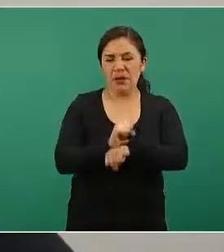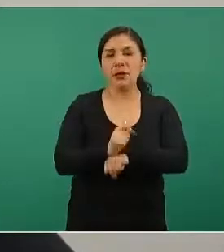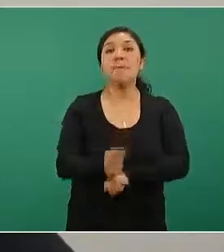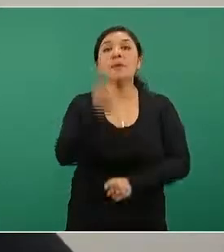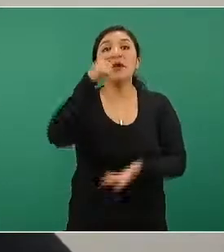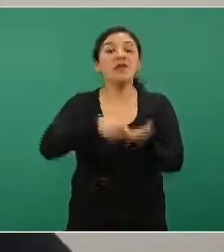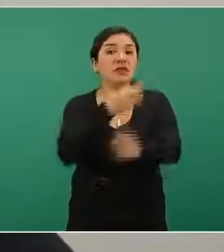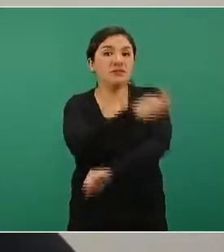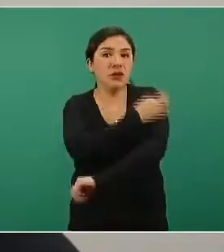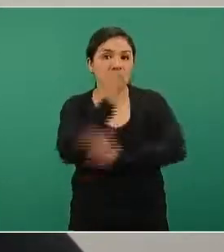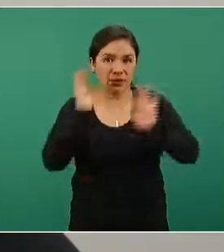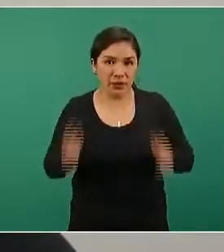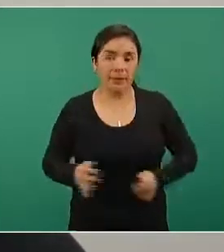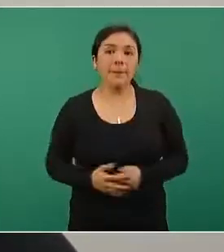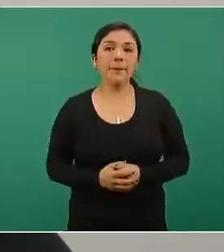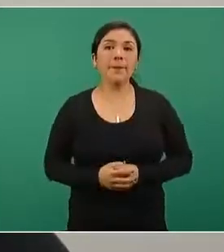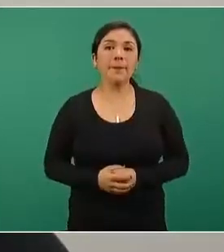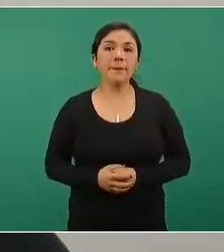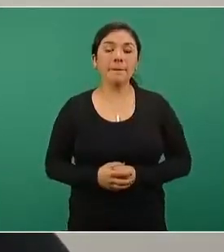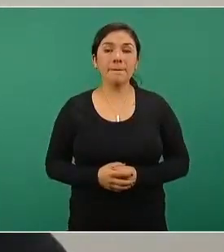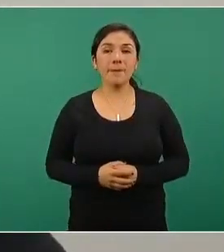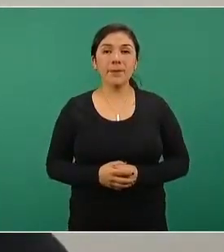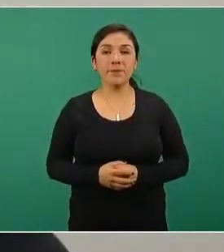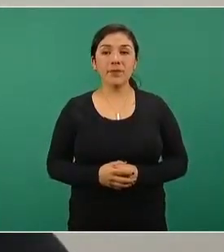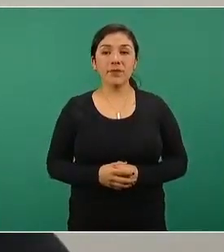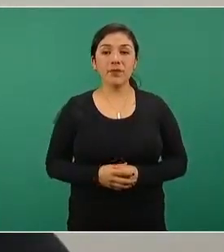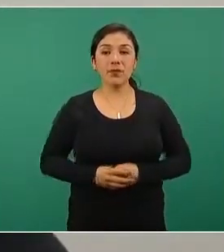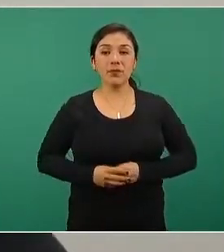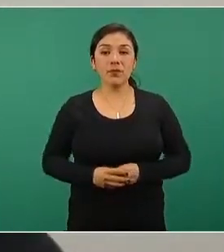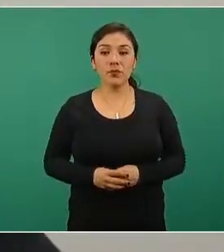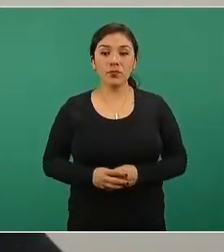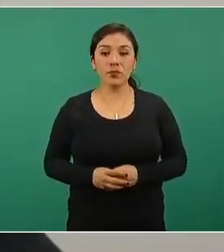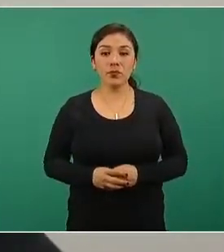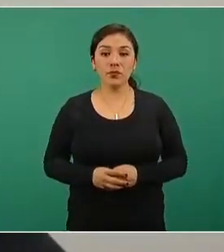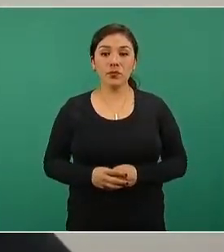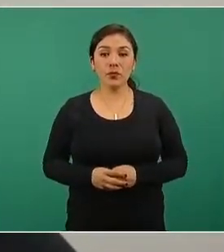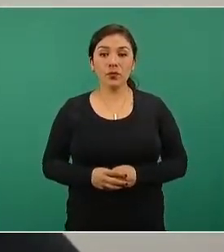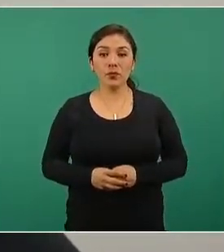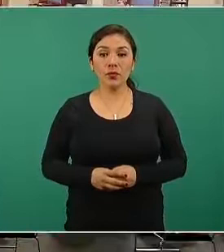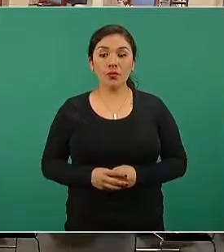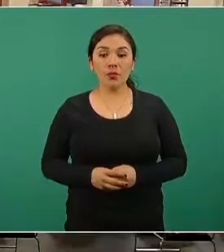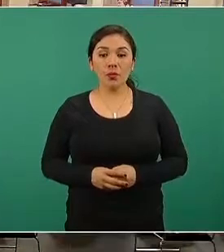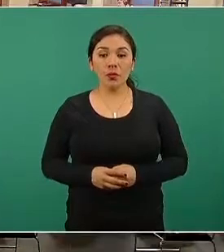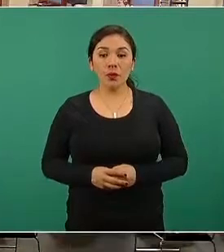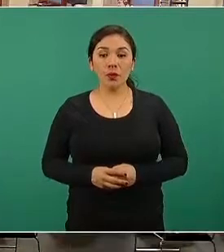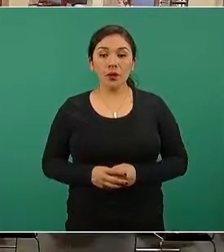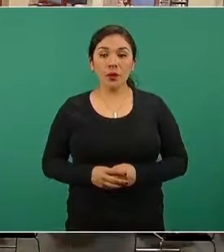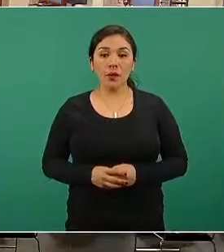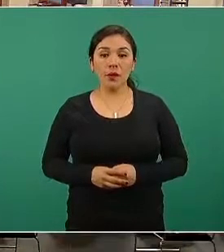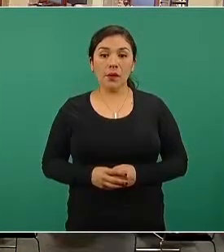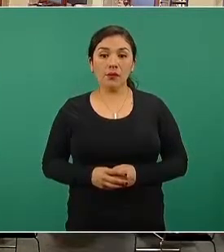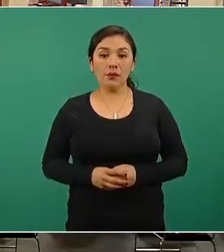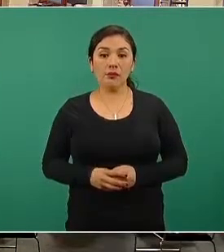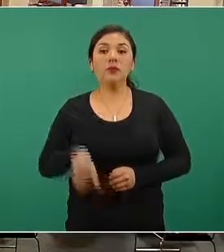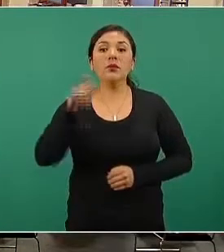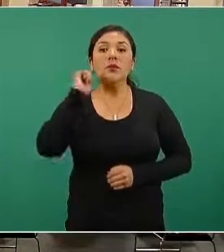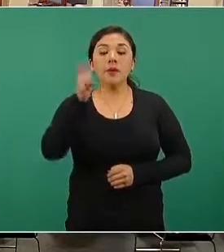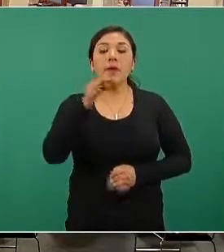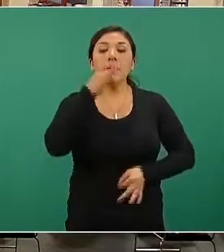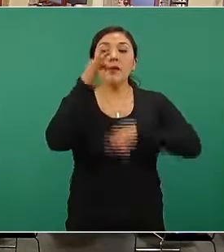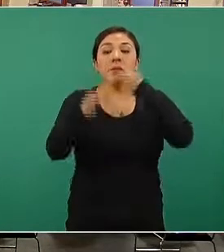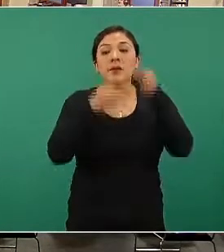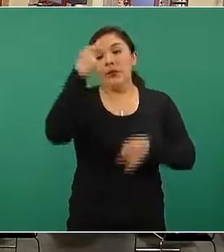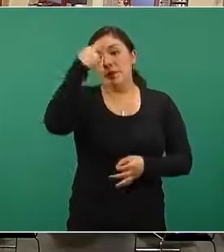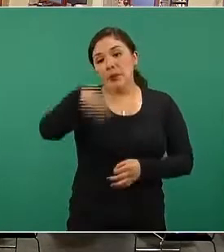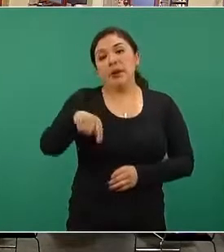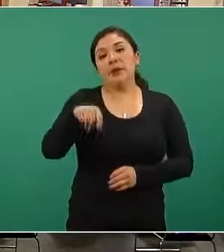primera dosis. Si vemos la siguiente diapositiva, tenemos la actualización también de lo que notifica el Sistema